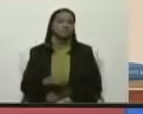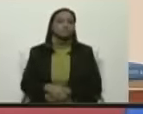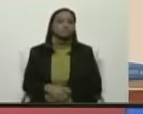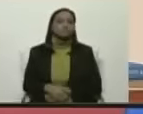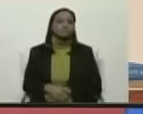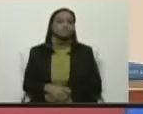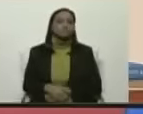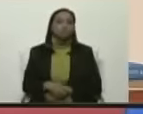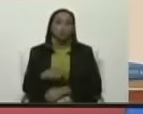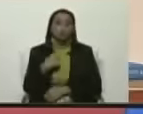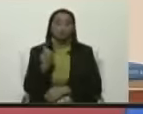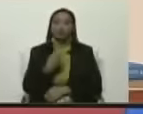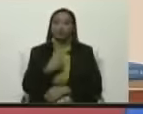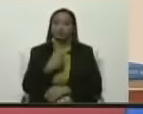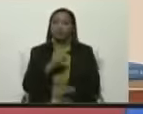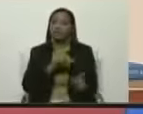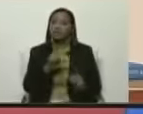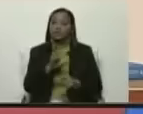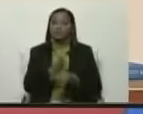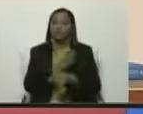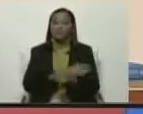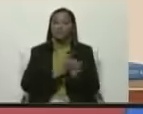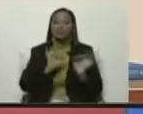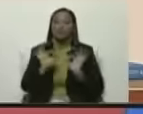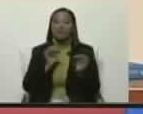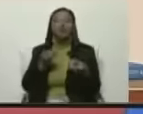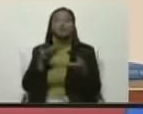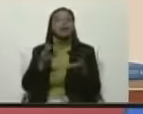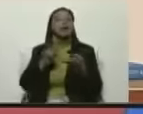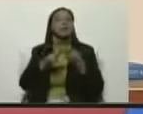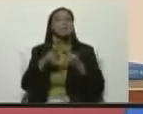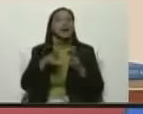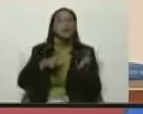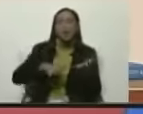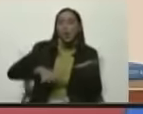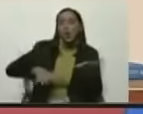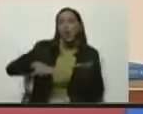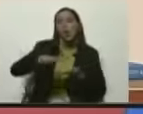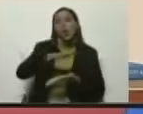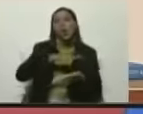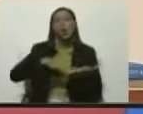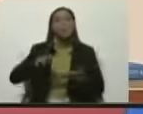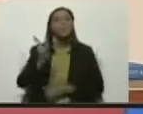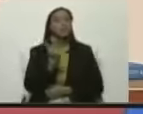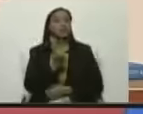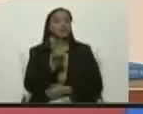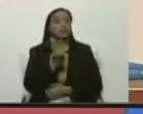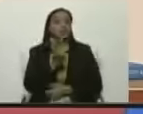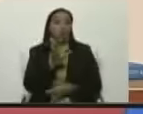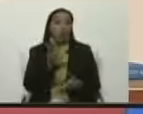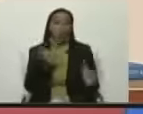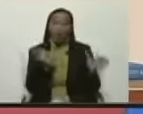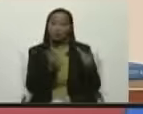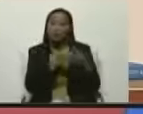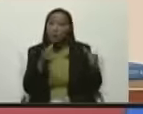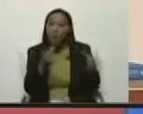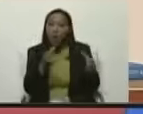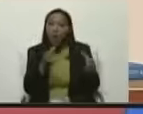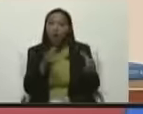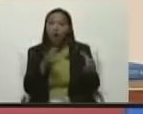Nosotros estamos preparados para preservar la paz en todo el territorio nacional. Los grupos violentos van a quedar expuestos, porque hay sectores